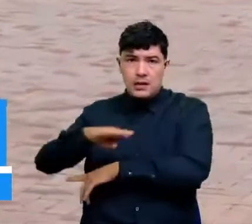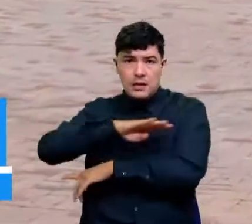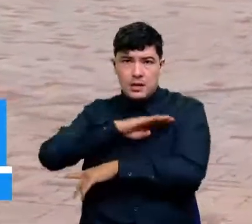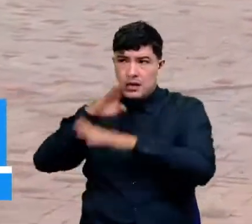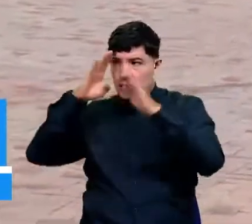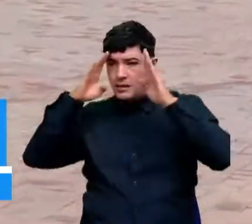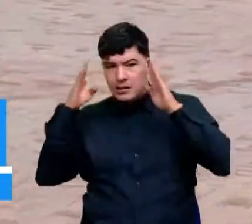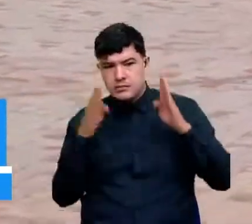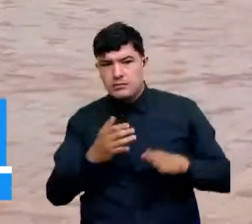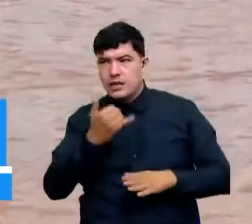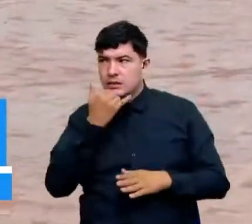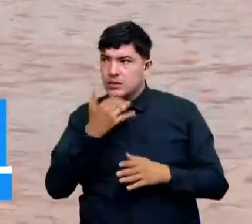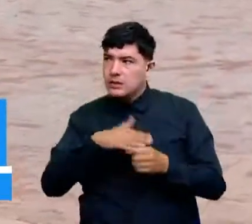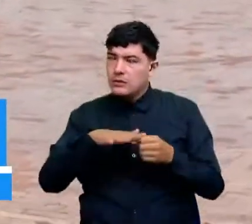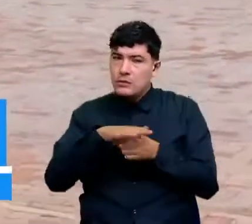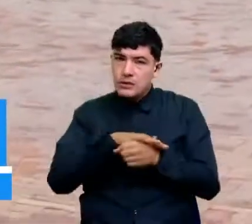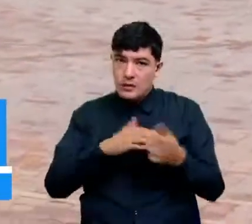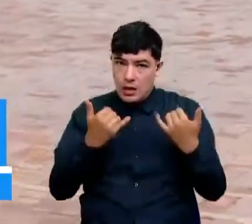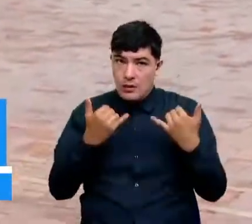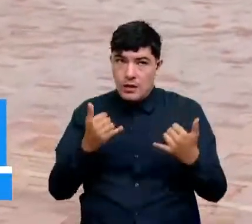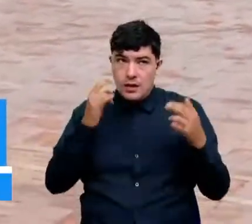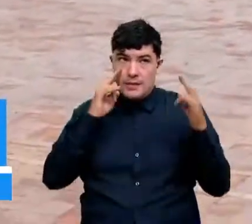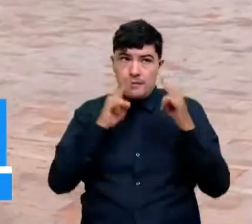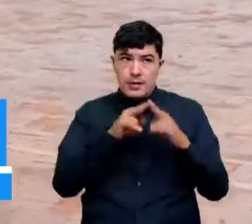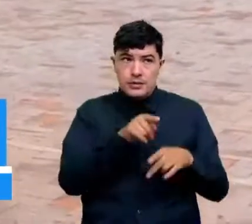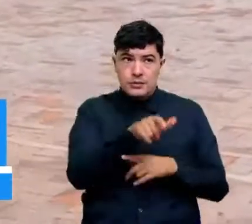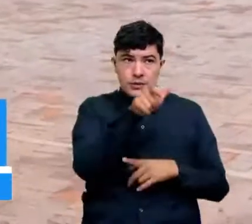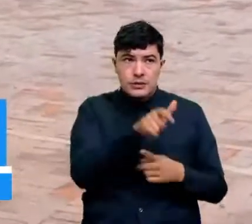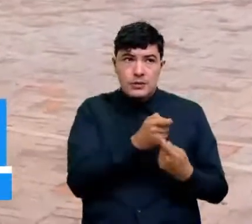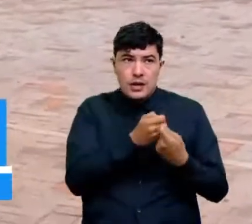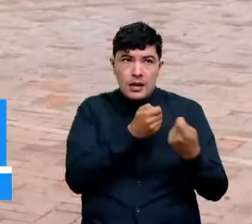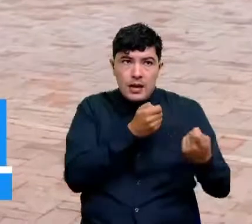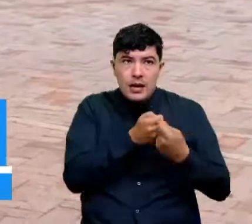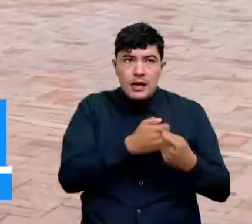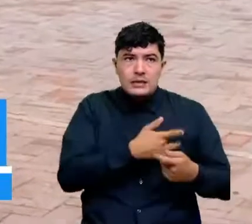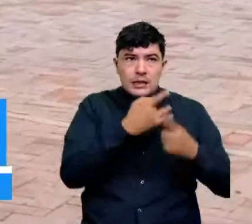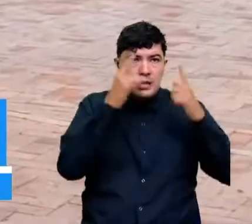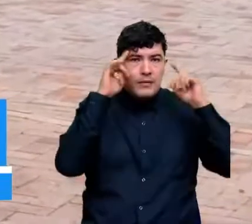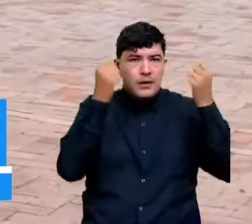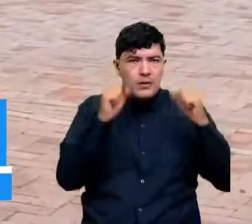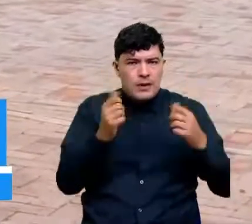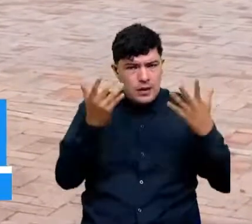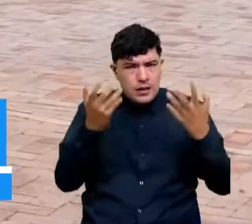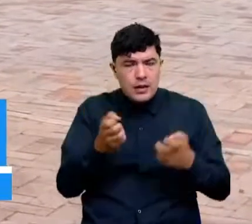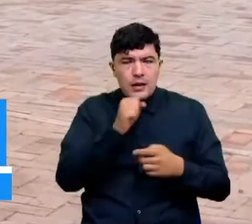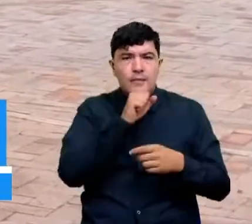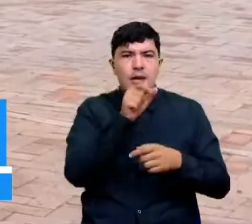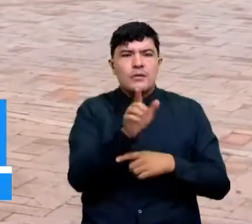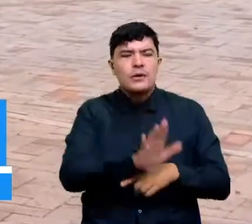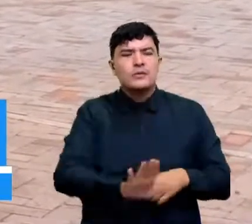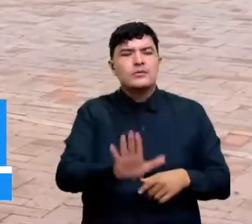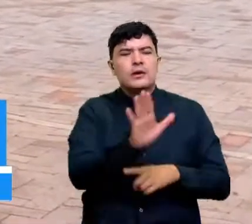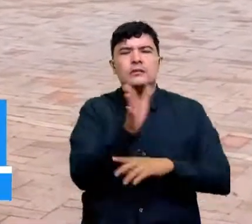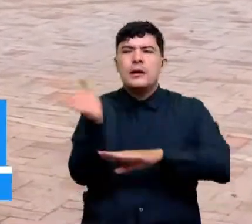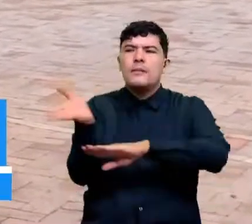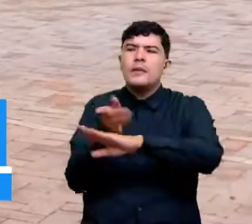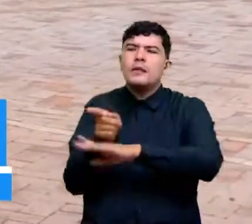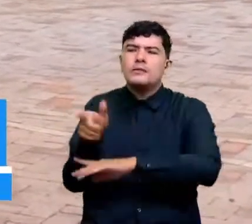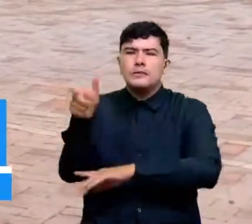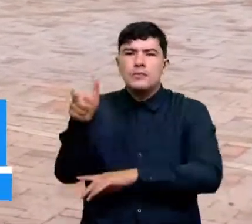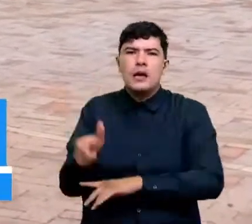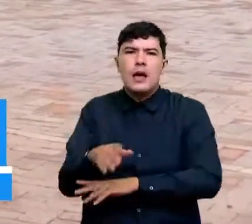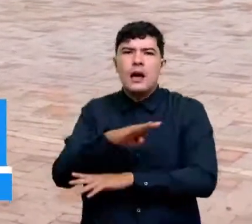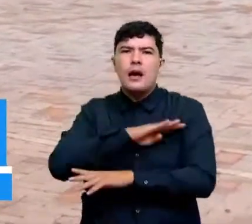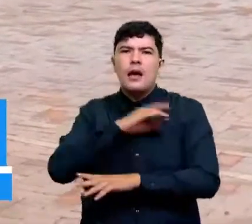administración municipal. Pues yo me encuentro con uno de estos vecinos que está bastante preocupado y queremos preguntarles, ¿qué le piden ustedes a la alcaldía de